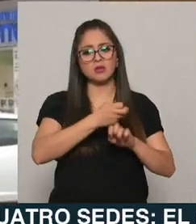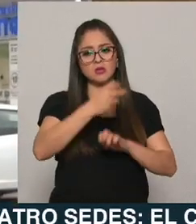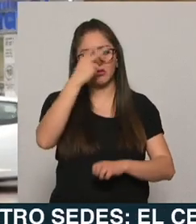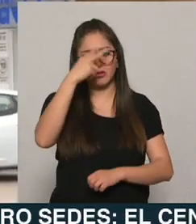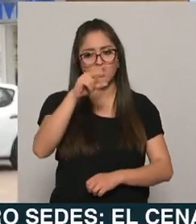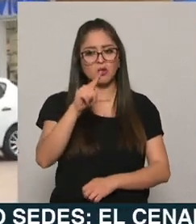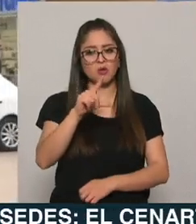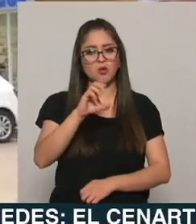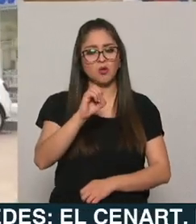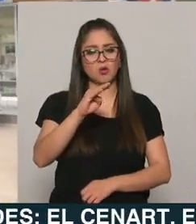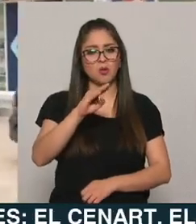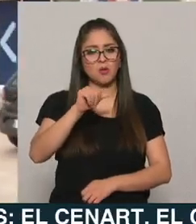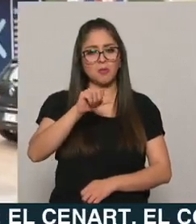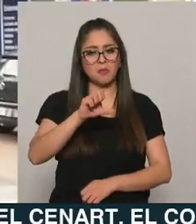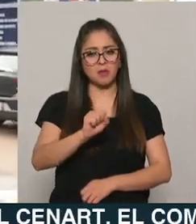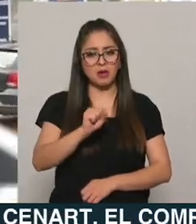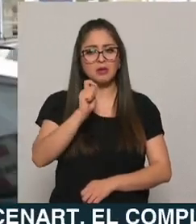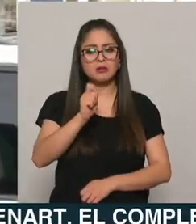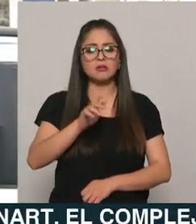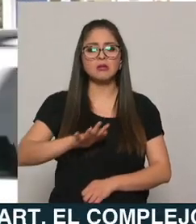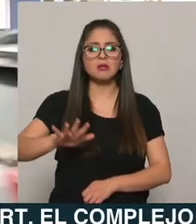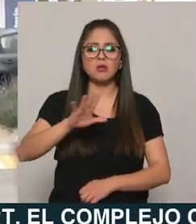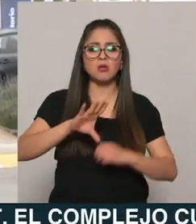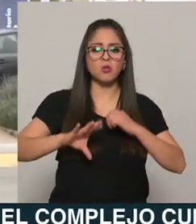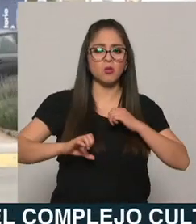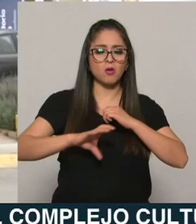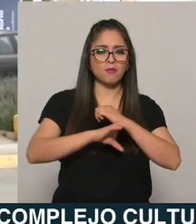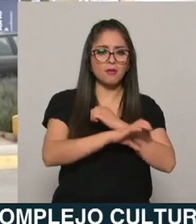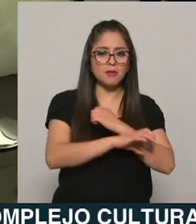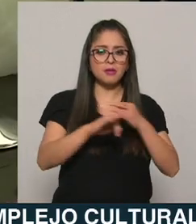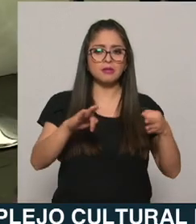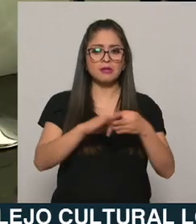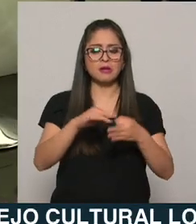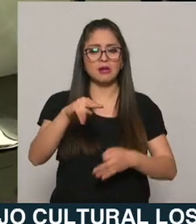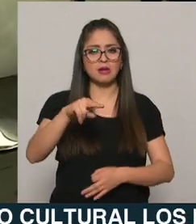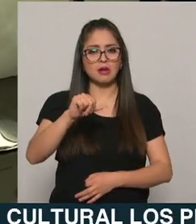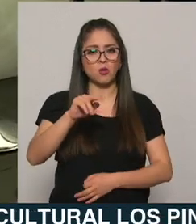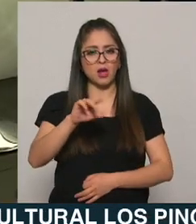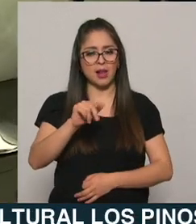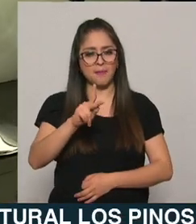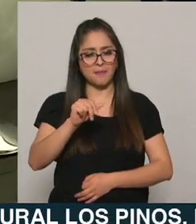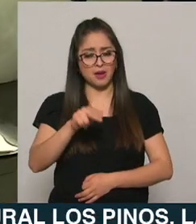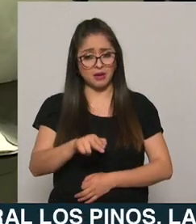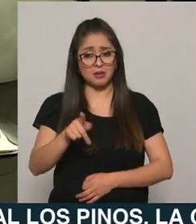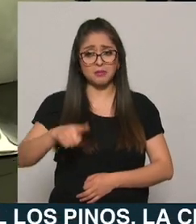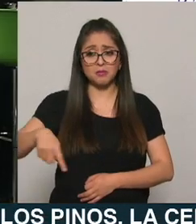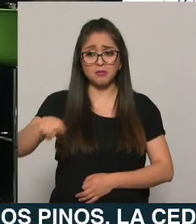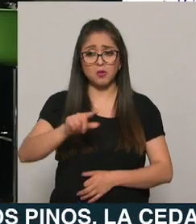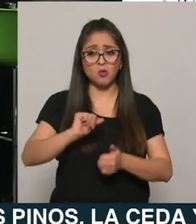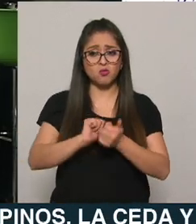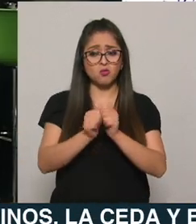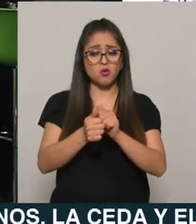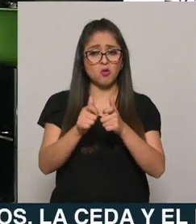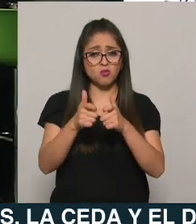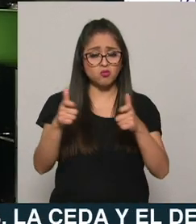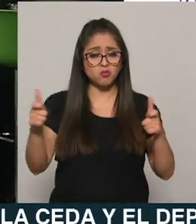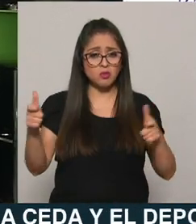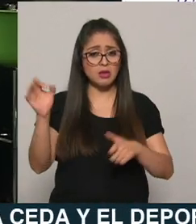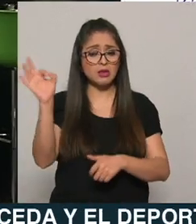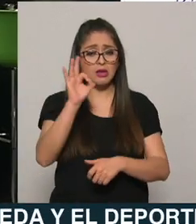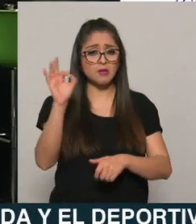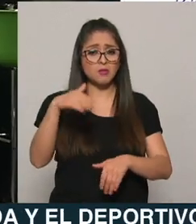14, Lomas de Olivo, en los límites entre Coajimalpa y Naucalpan. Oishi se encuentra en crecimiento y en próximos